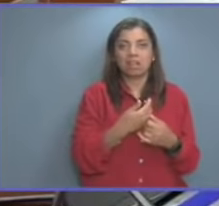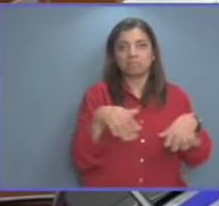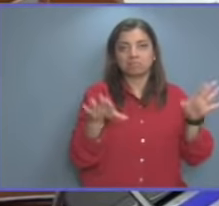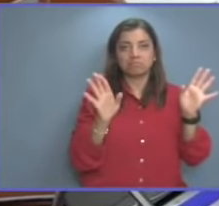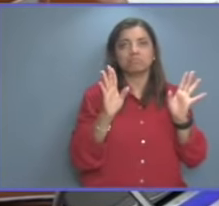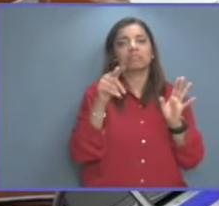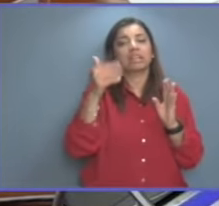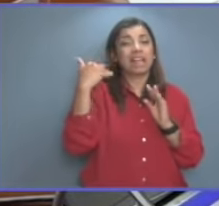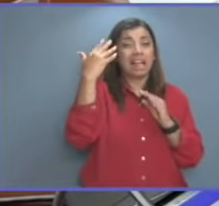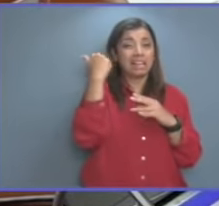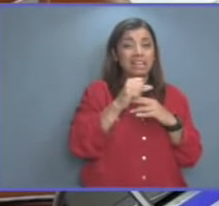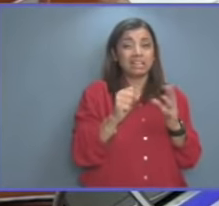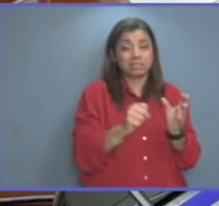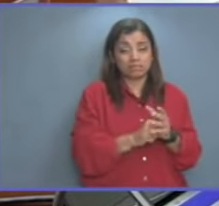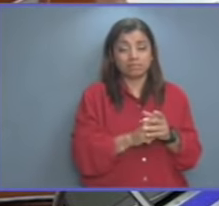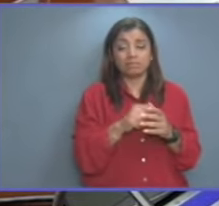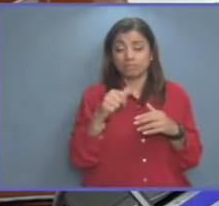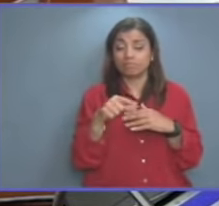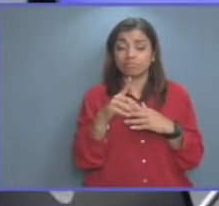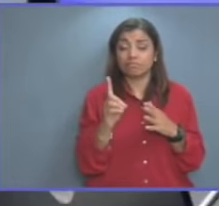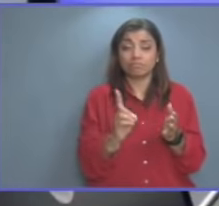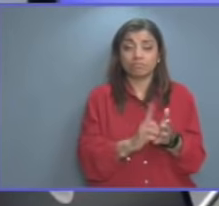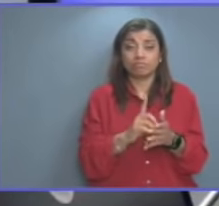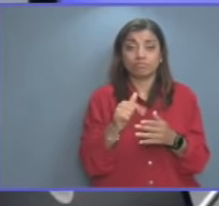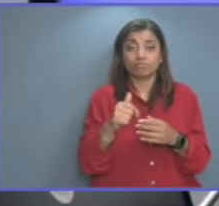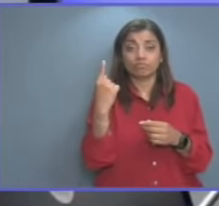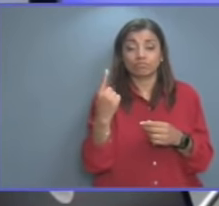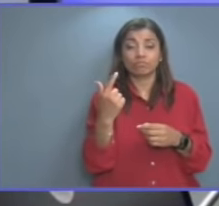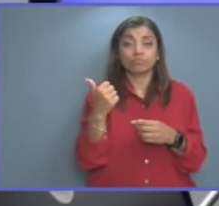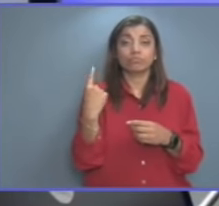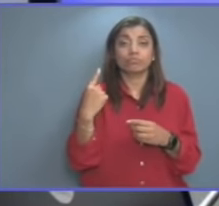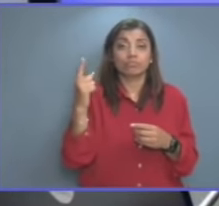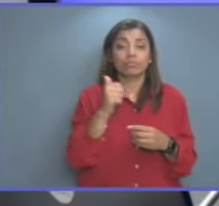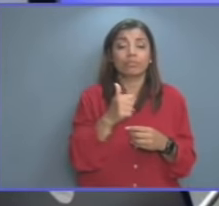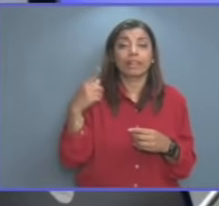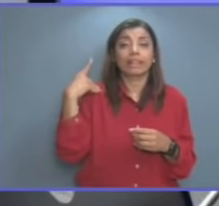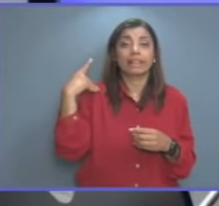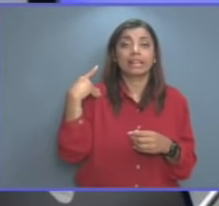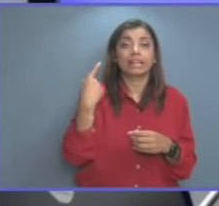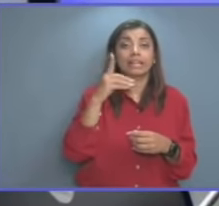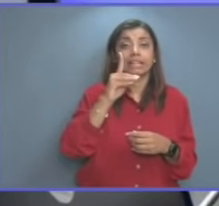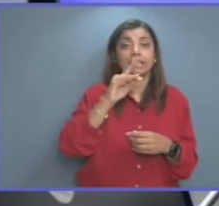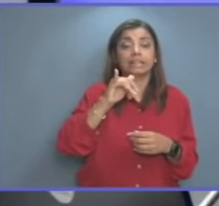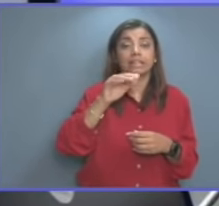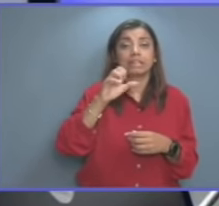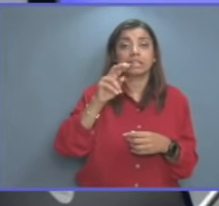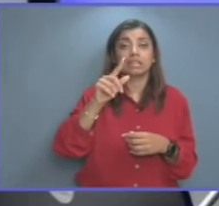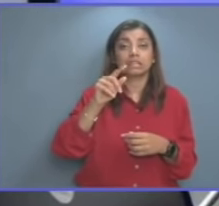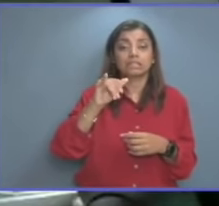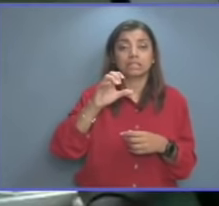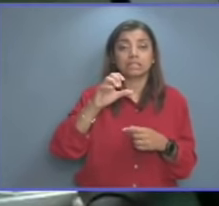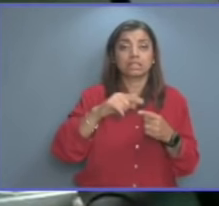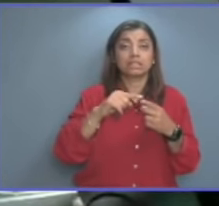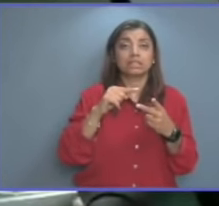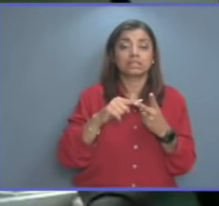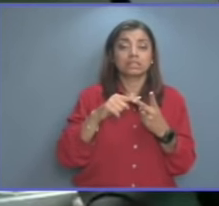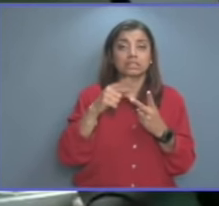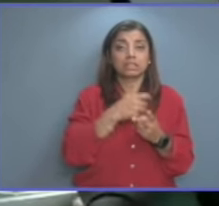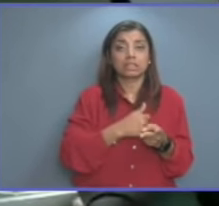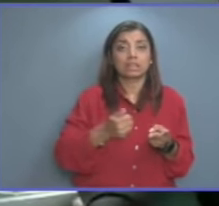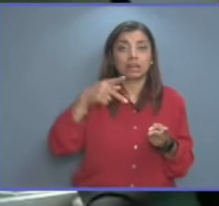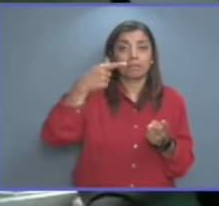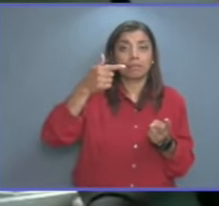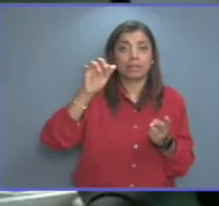legislativas pasadas los parlamentarios recibieron a titulares de la dirección general de estadísticas y censos de el salvador y de la